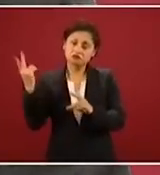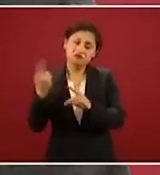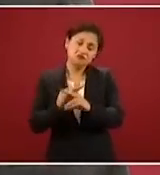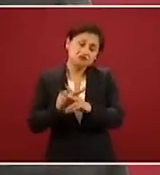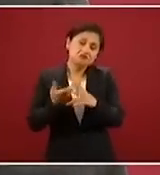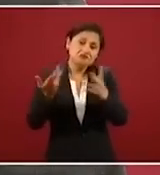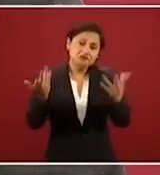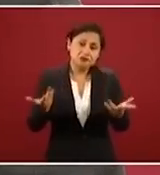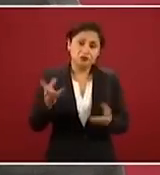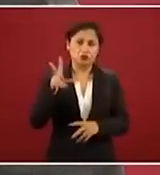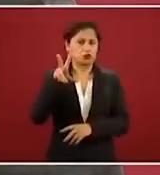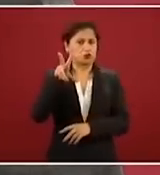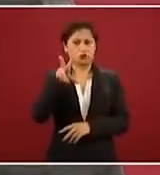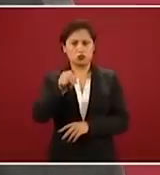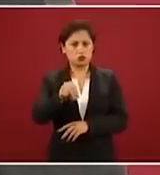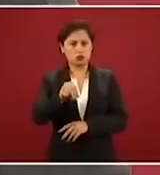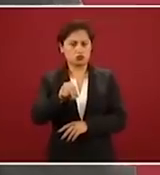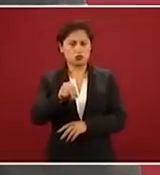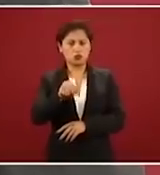enfrentarlo con más